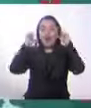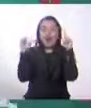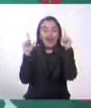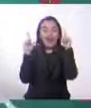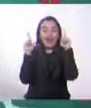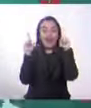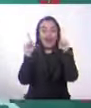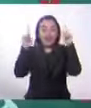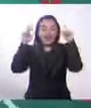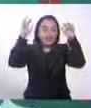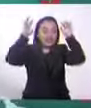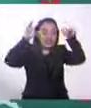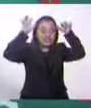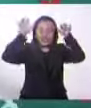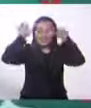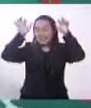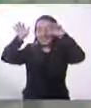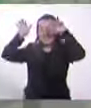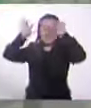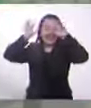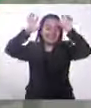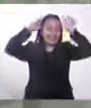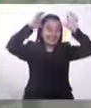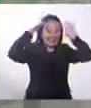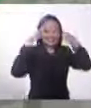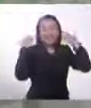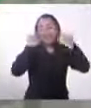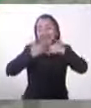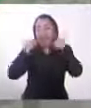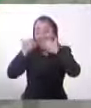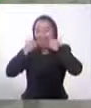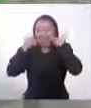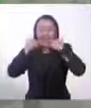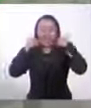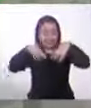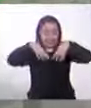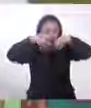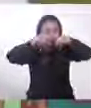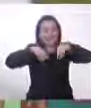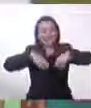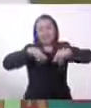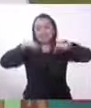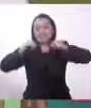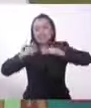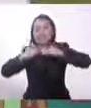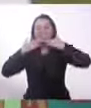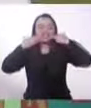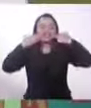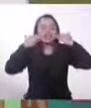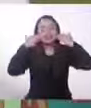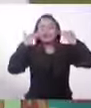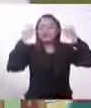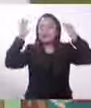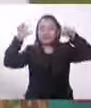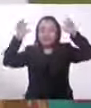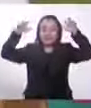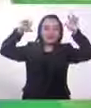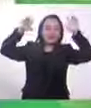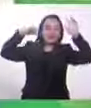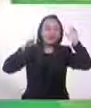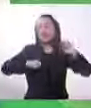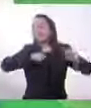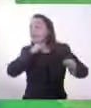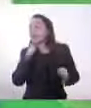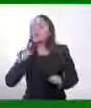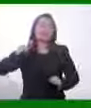¡Que viva la lluvia que trae alegría! ¡Para que la tierra se moje y sonría! ¡Que viva la lluvia que cae